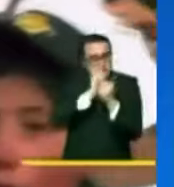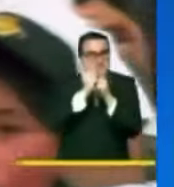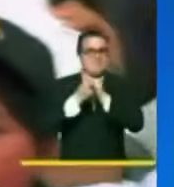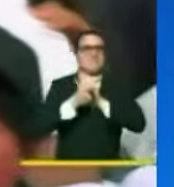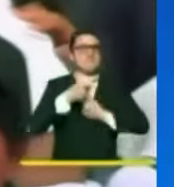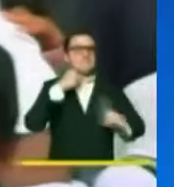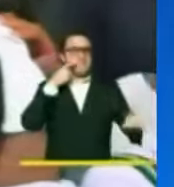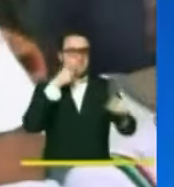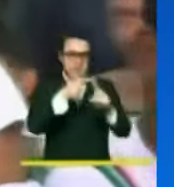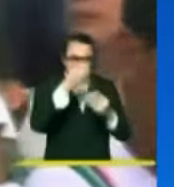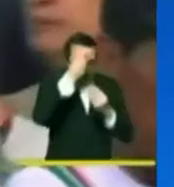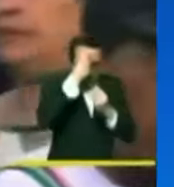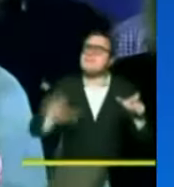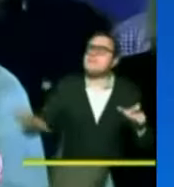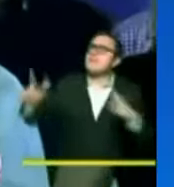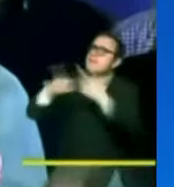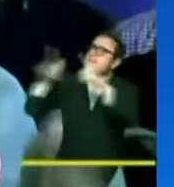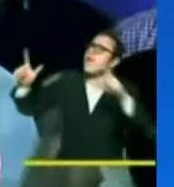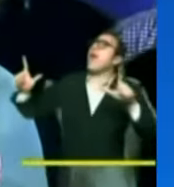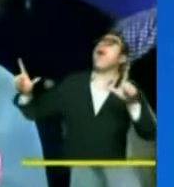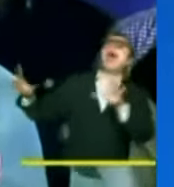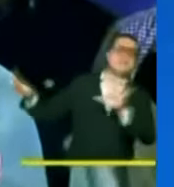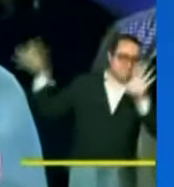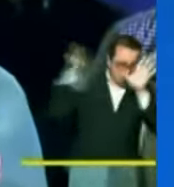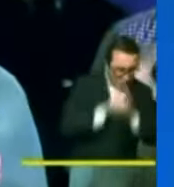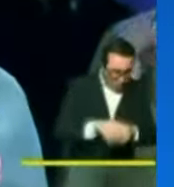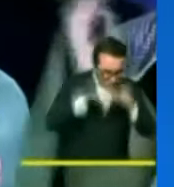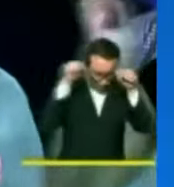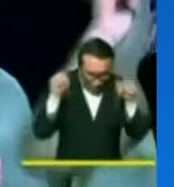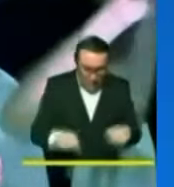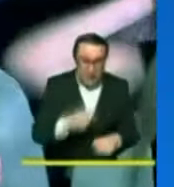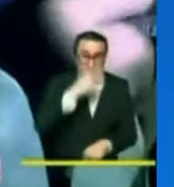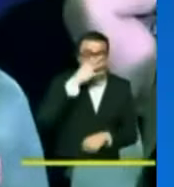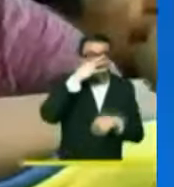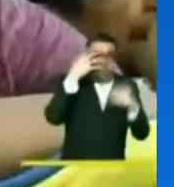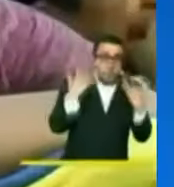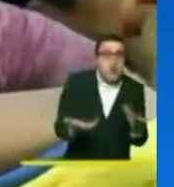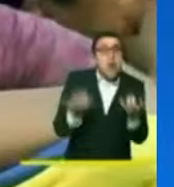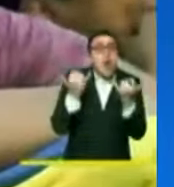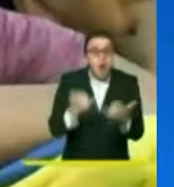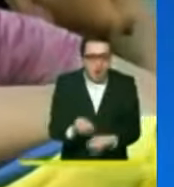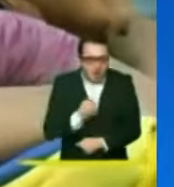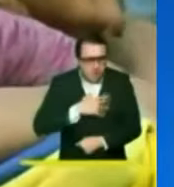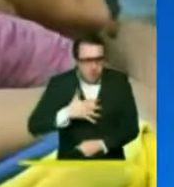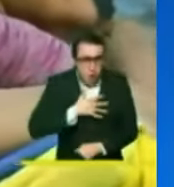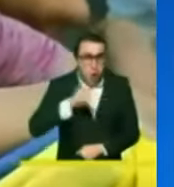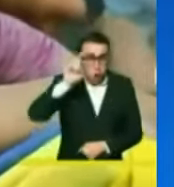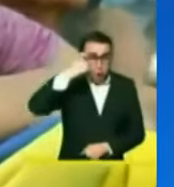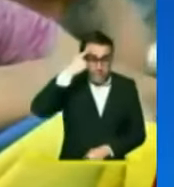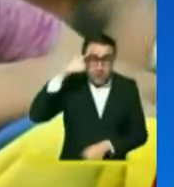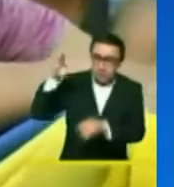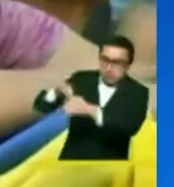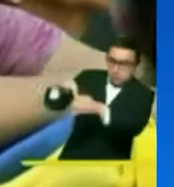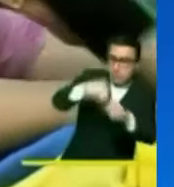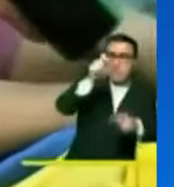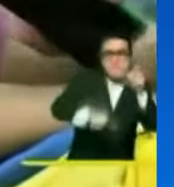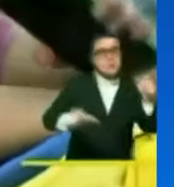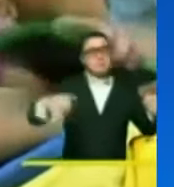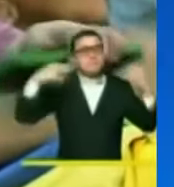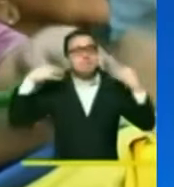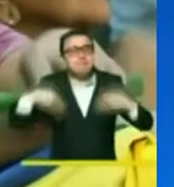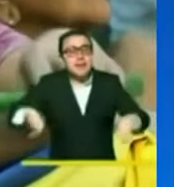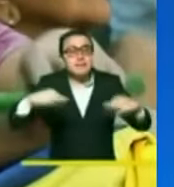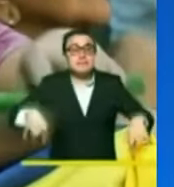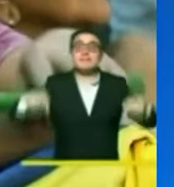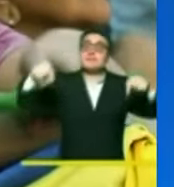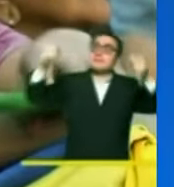salir en un atolladero parlamentario muy grande por eso creo que el presidente cuando uno le sigue lo que opinó